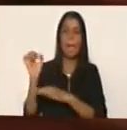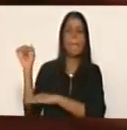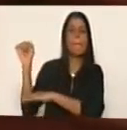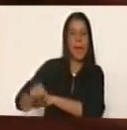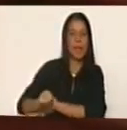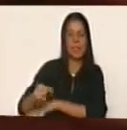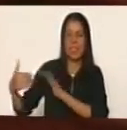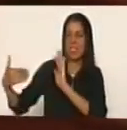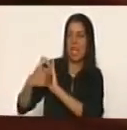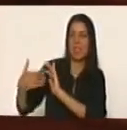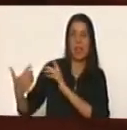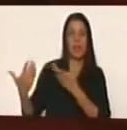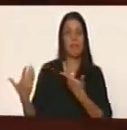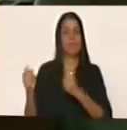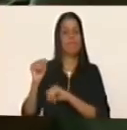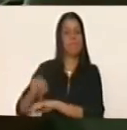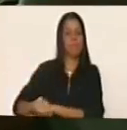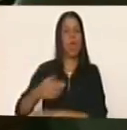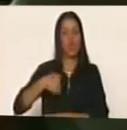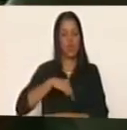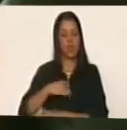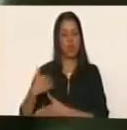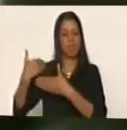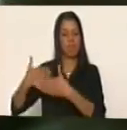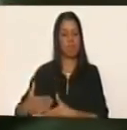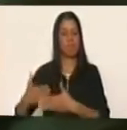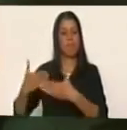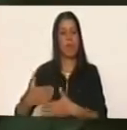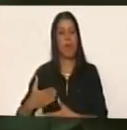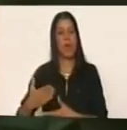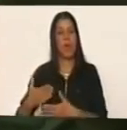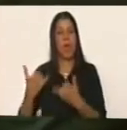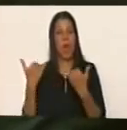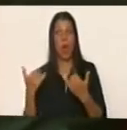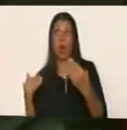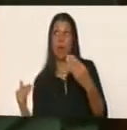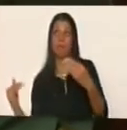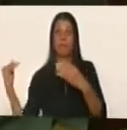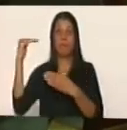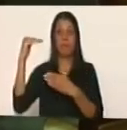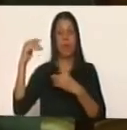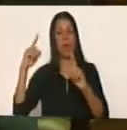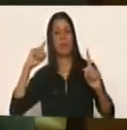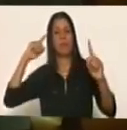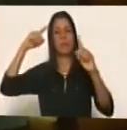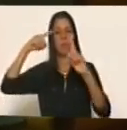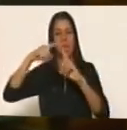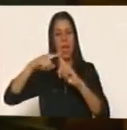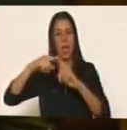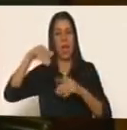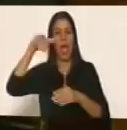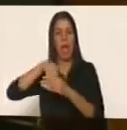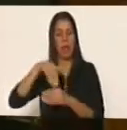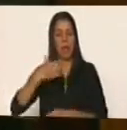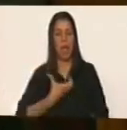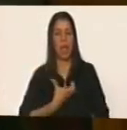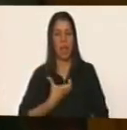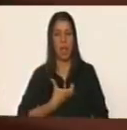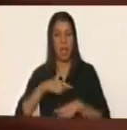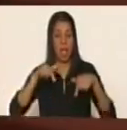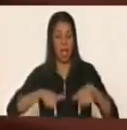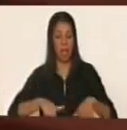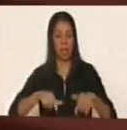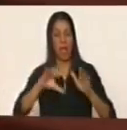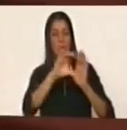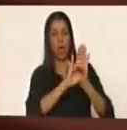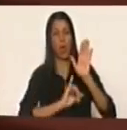y vamos muy bien, pero ahora tenemos que ir a otro desafío, que son las elecciones municipales. Por eso es que esta constituyente,